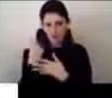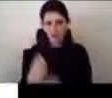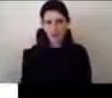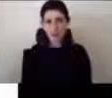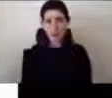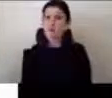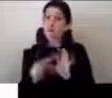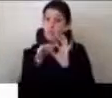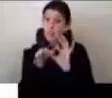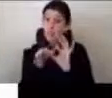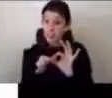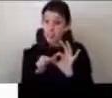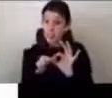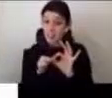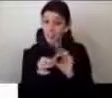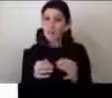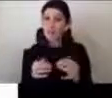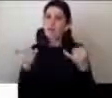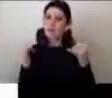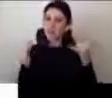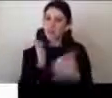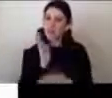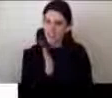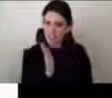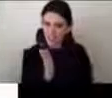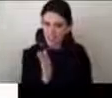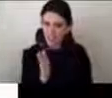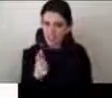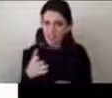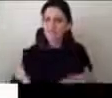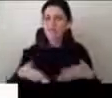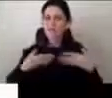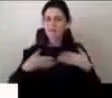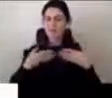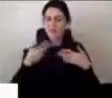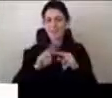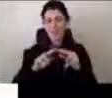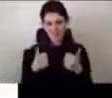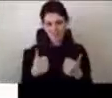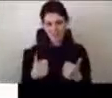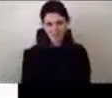Gracias, sigamos jugando, que nos hace bien.